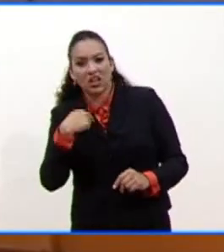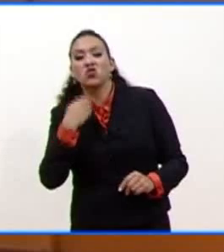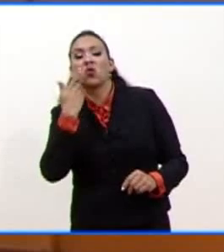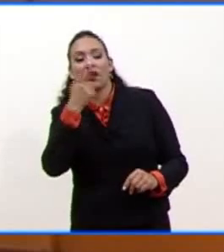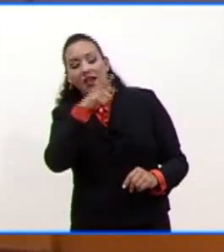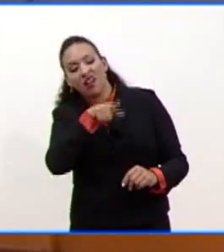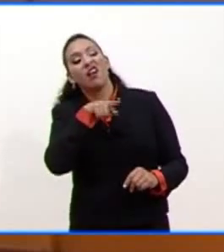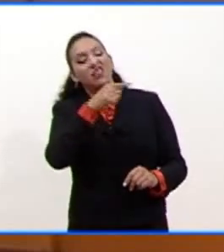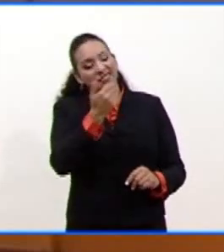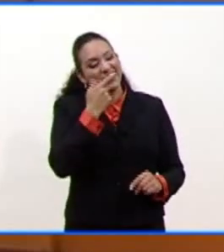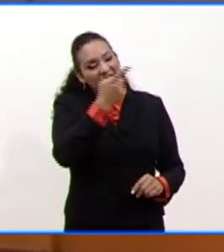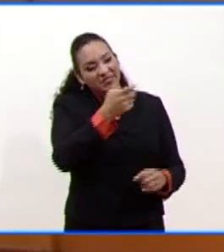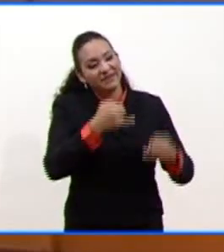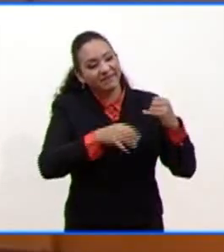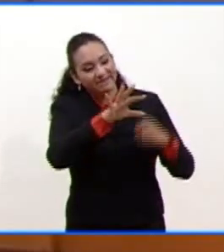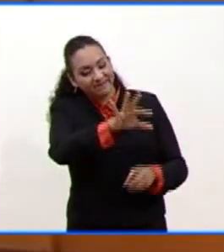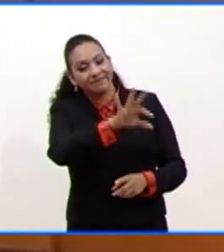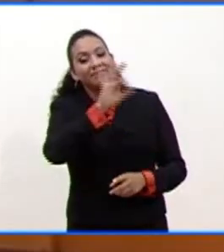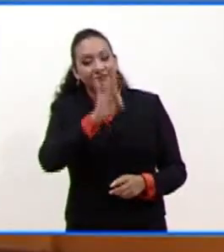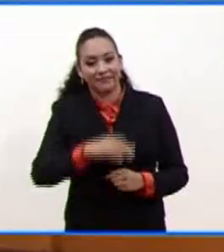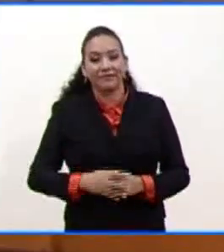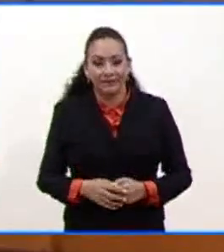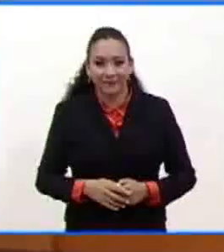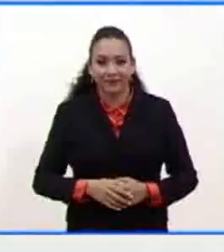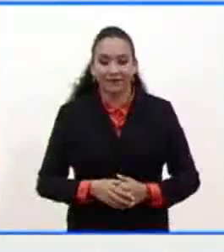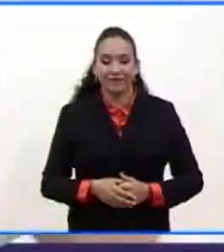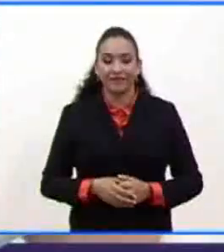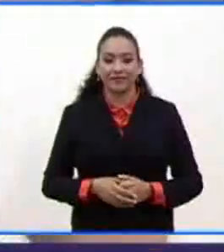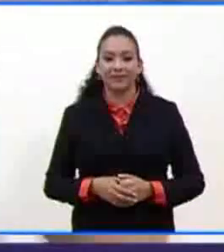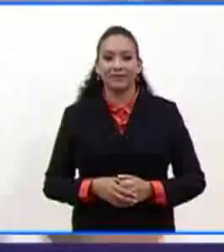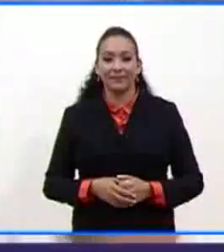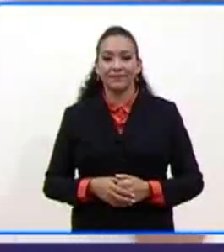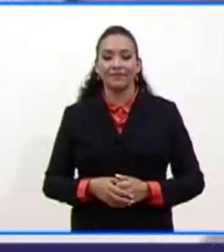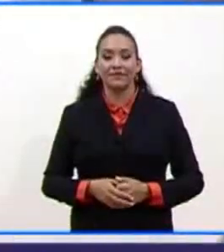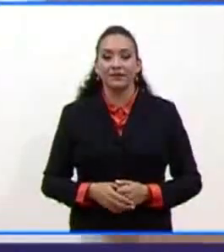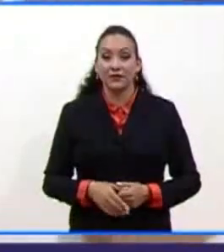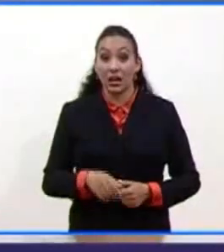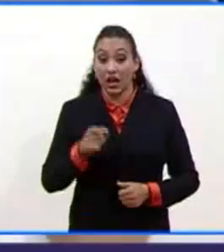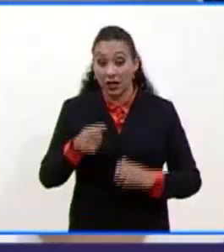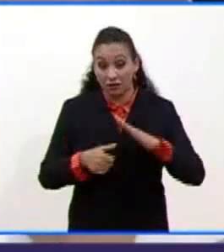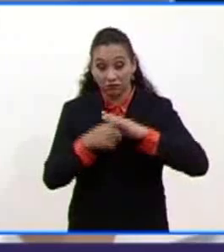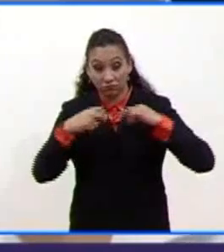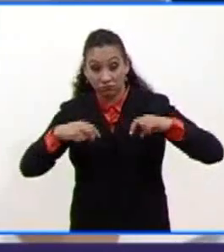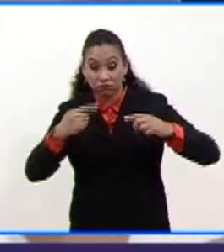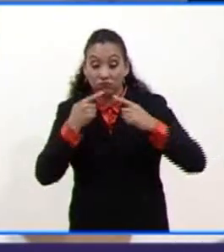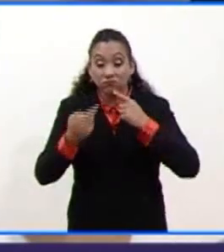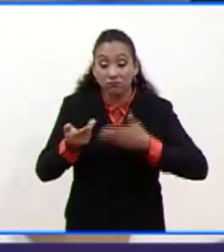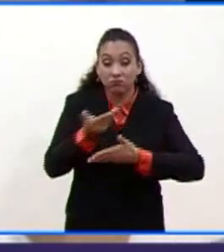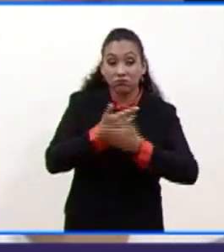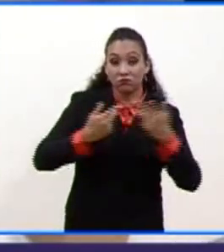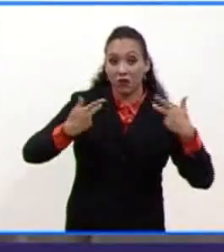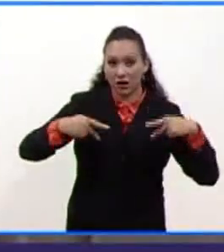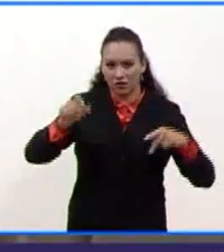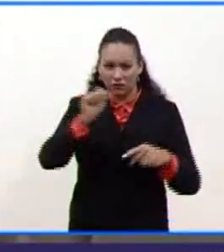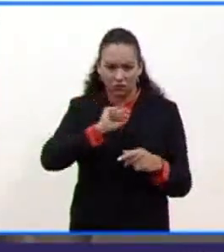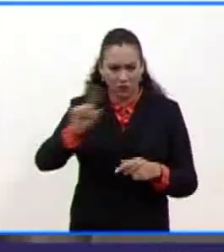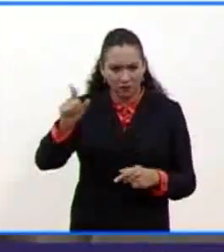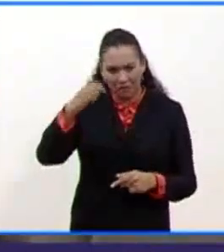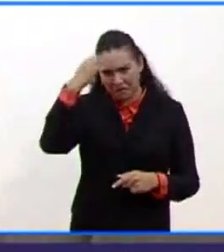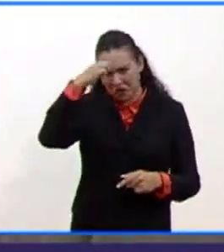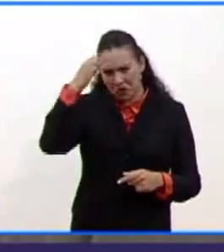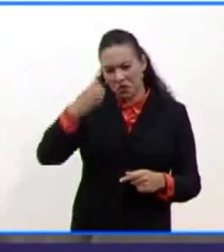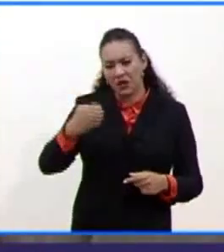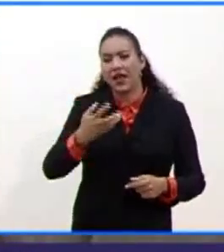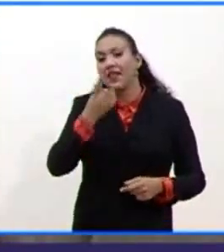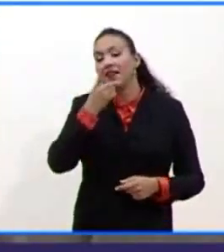la mejor persona para ocupar un cargo. En las mesas de discusión, expertas y expertos reconocieron